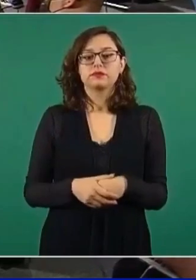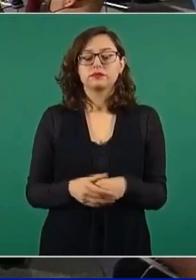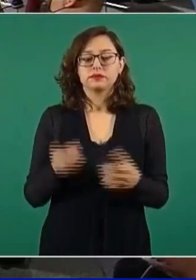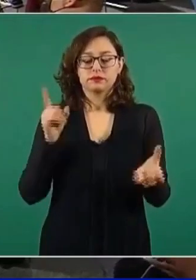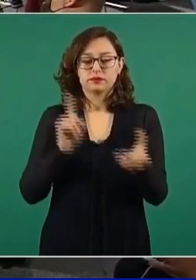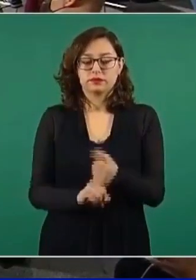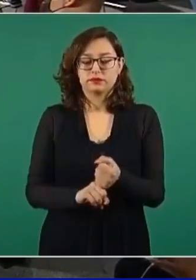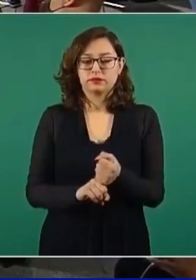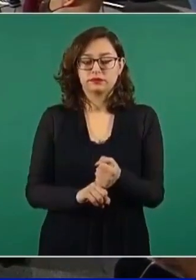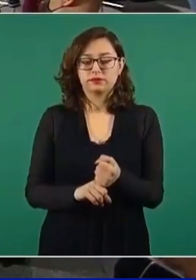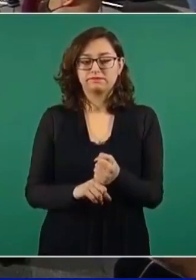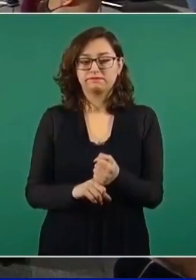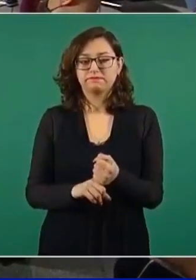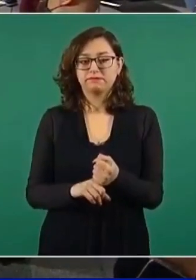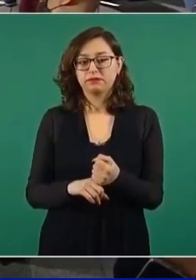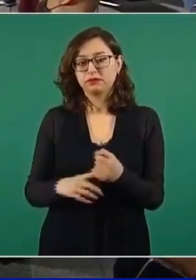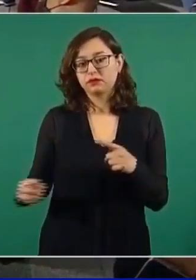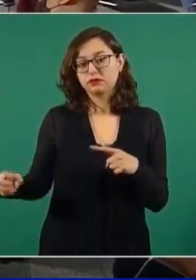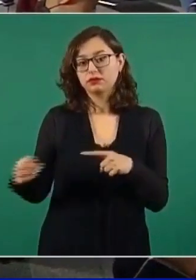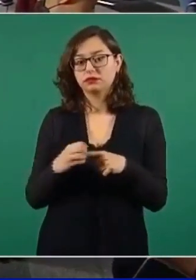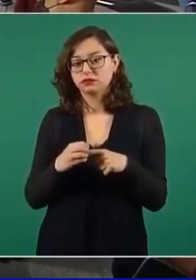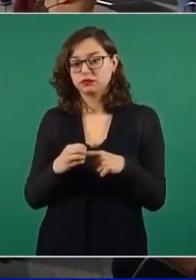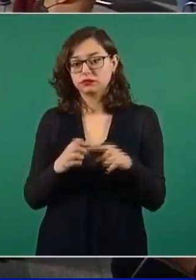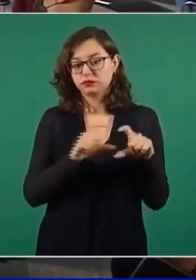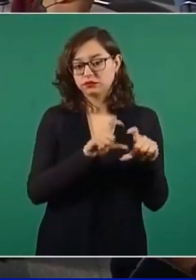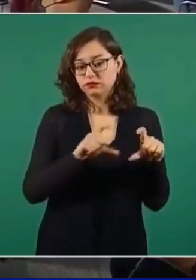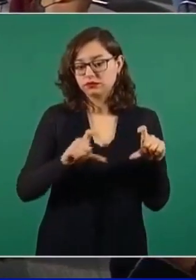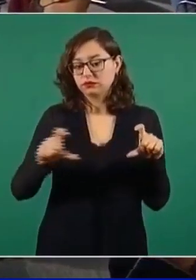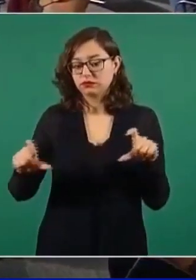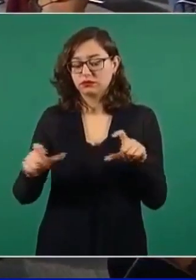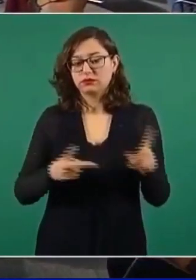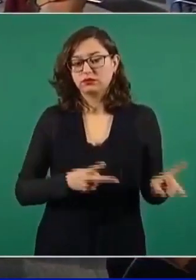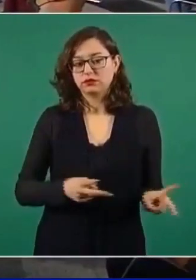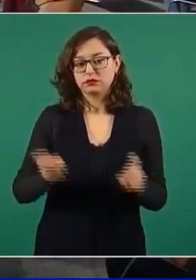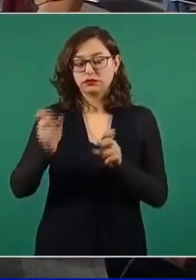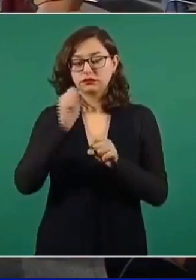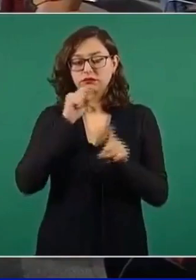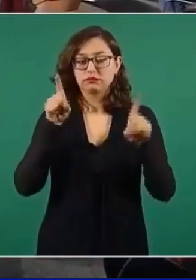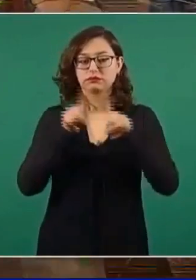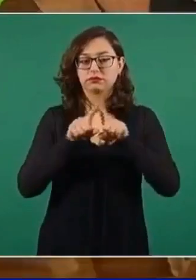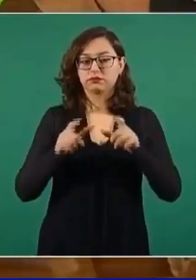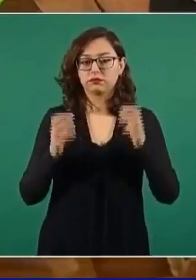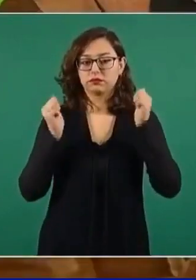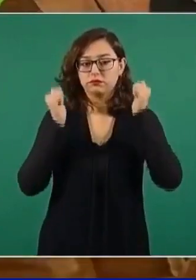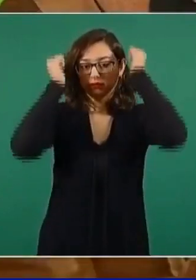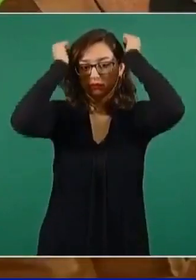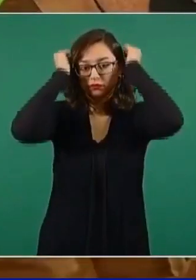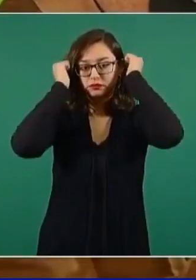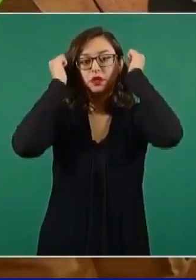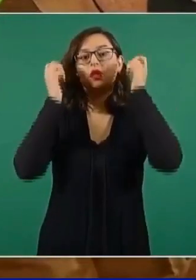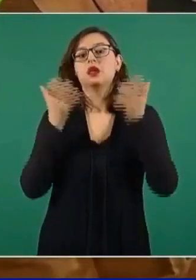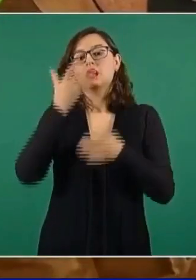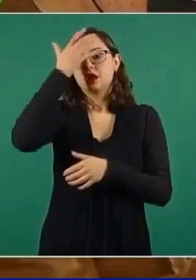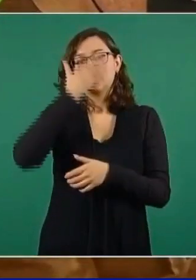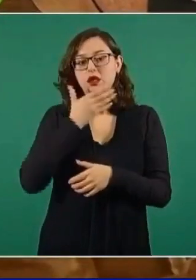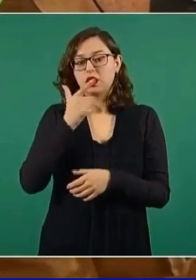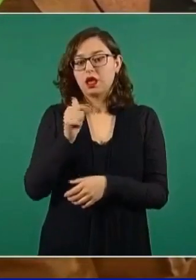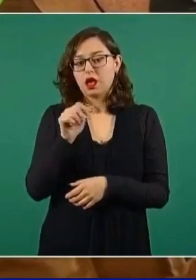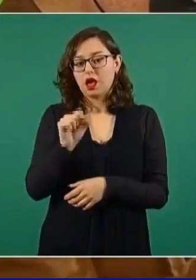cartuchos, 105 cascos antimotín, 121 máscaras antigás, 105